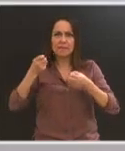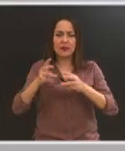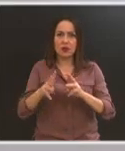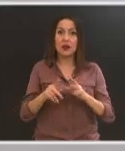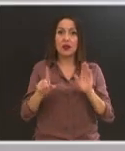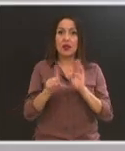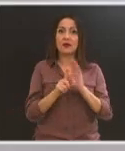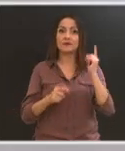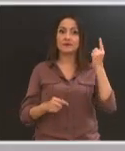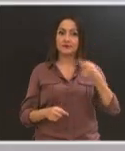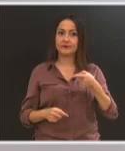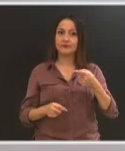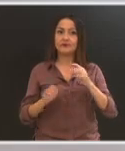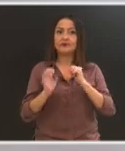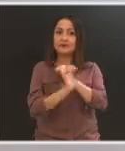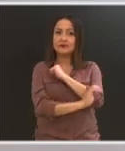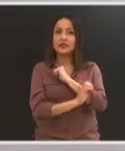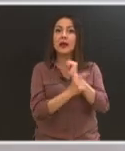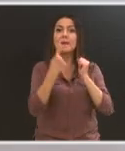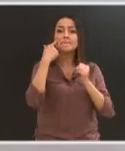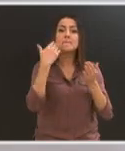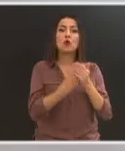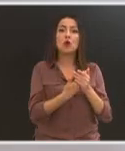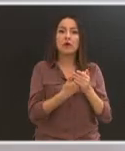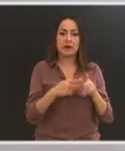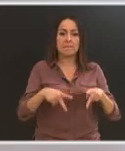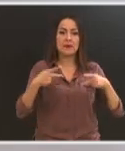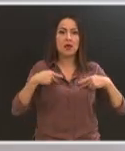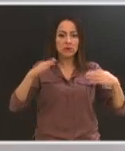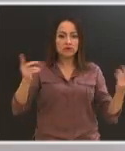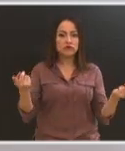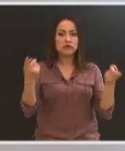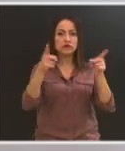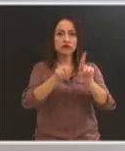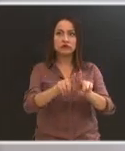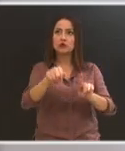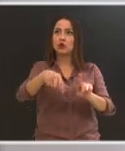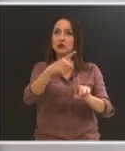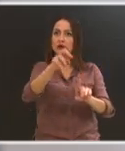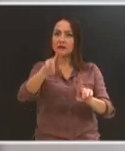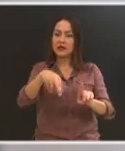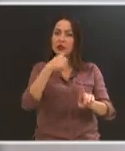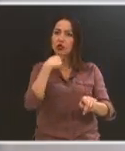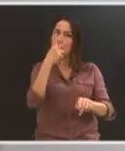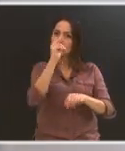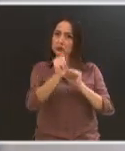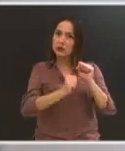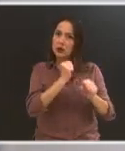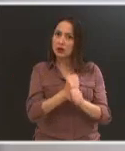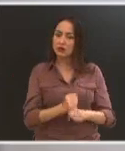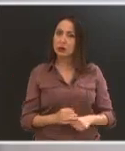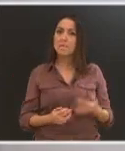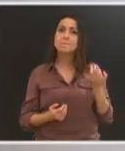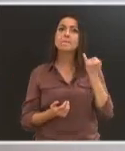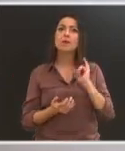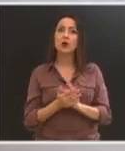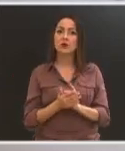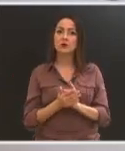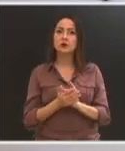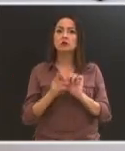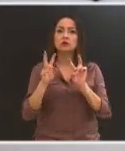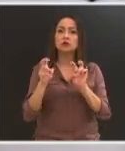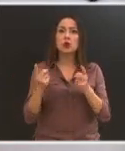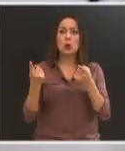la ley obliga al extranjero a demostrar una vida matrimonial con un tico durante al menos 2 años. Por eso, como la